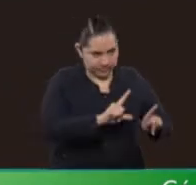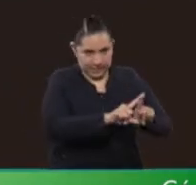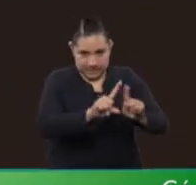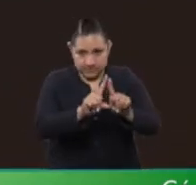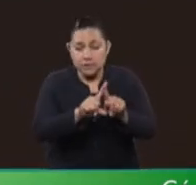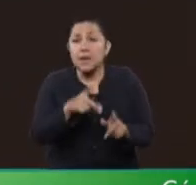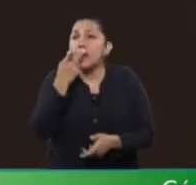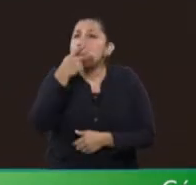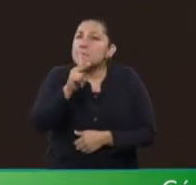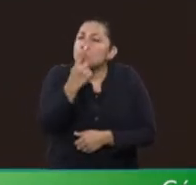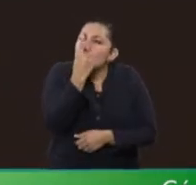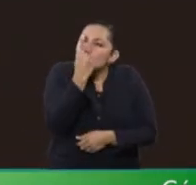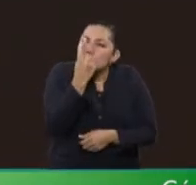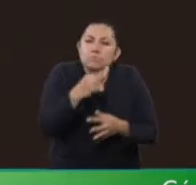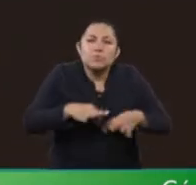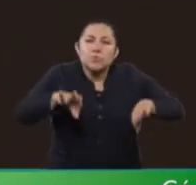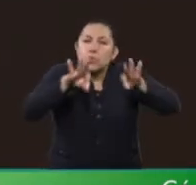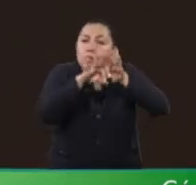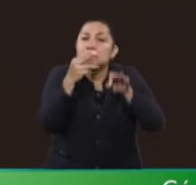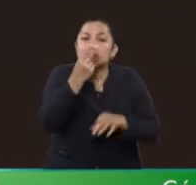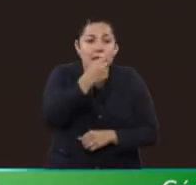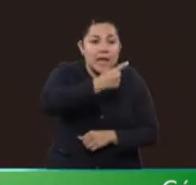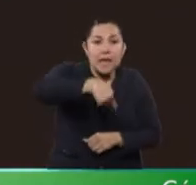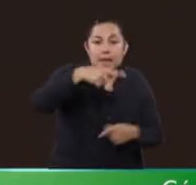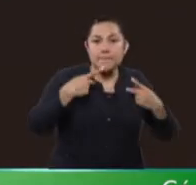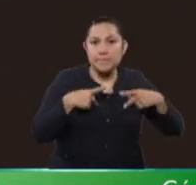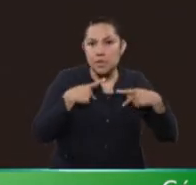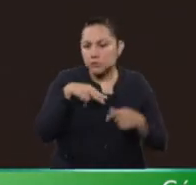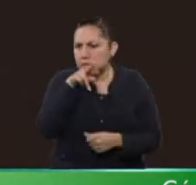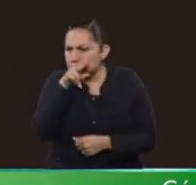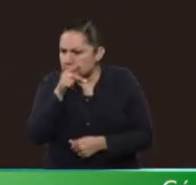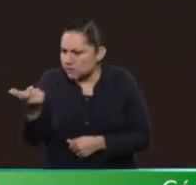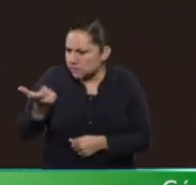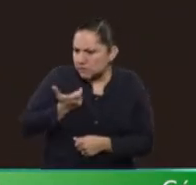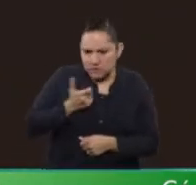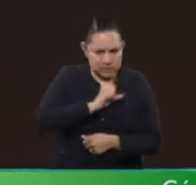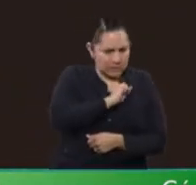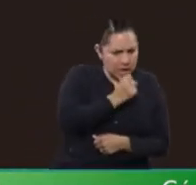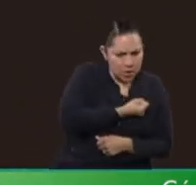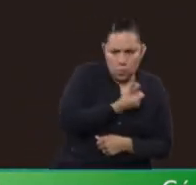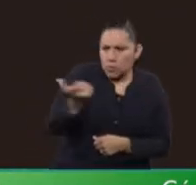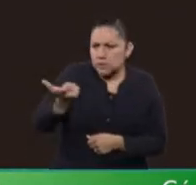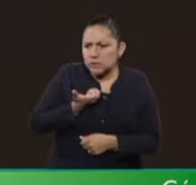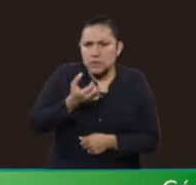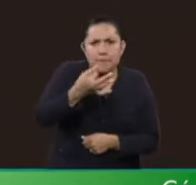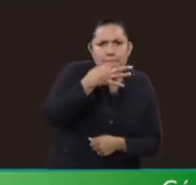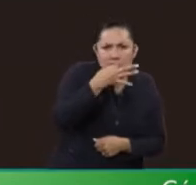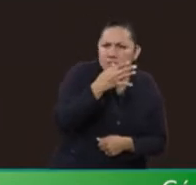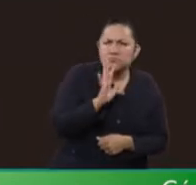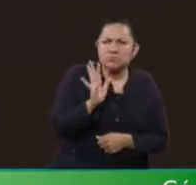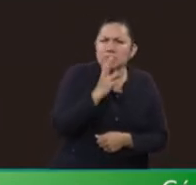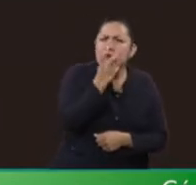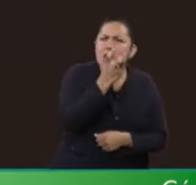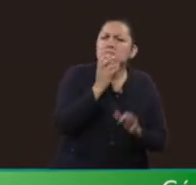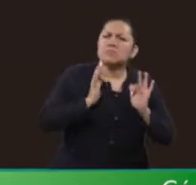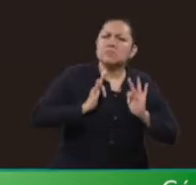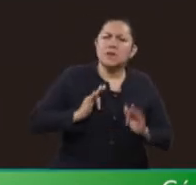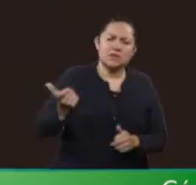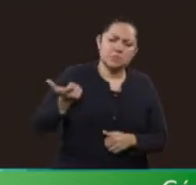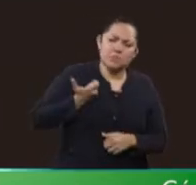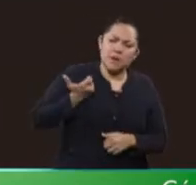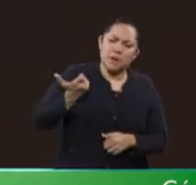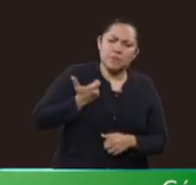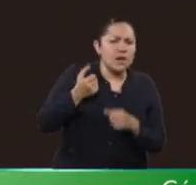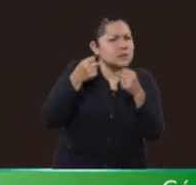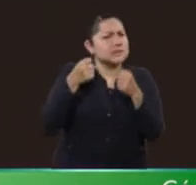medicamentos siempre va a estar garantizado Todos hemos escuchado historias abuelitos y abuelitas que reciben